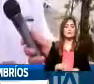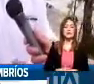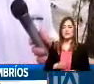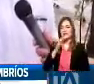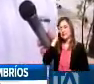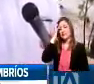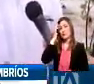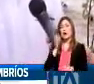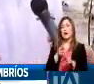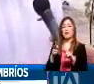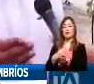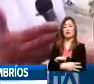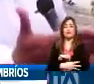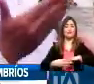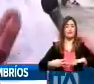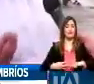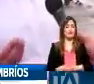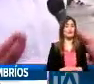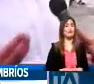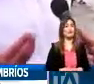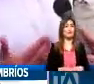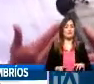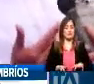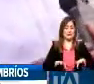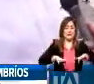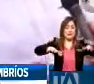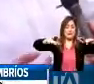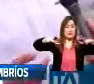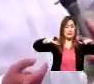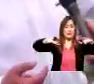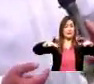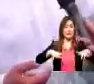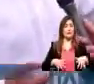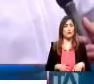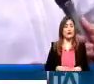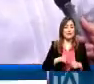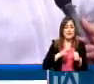está sucediendo con el río Pastaza, se ha desbordado. Este es el segundo desbordamiento que se genera